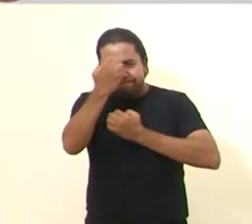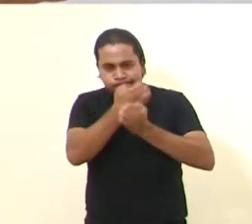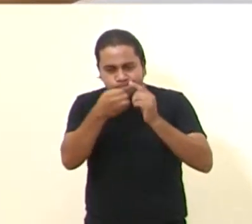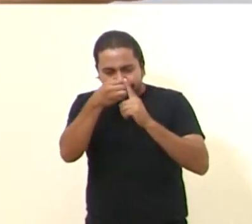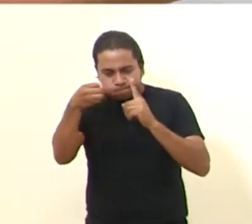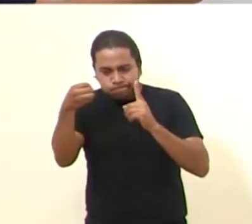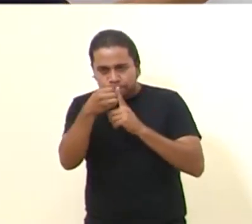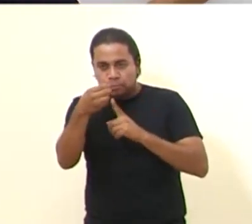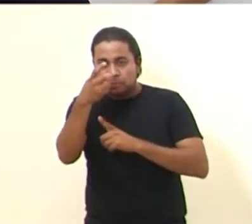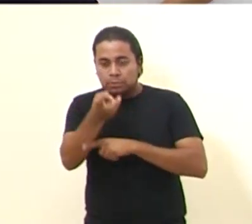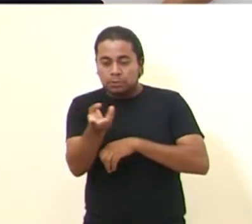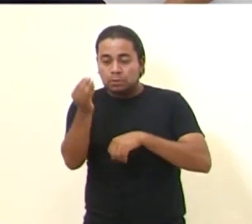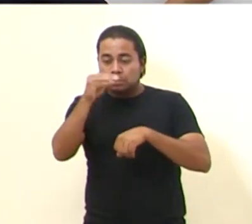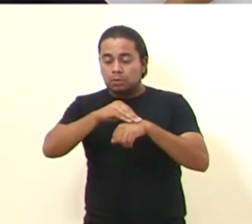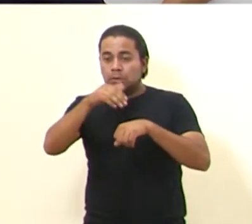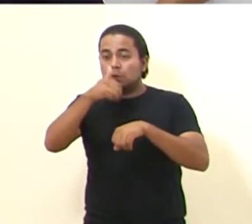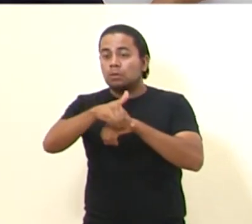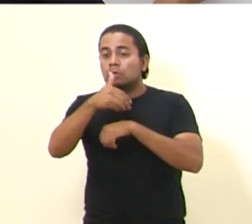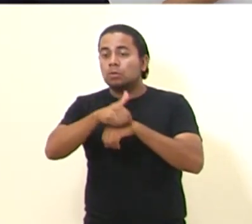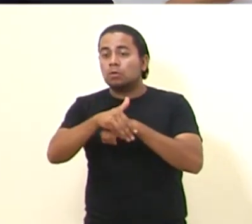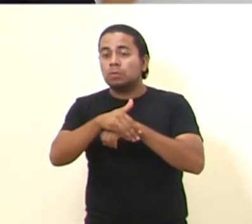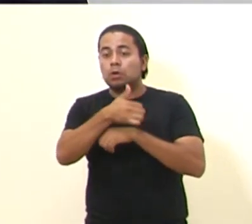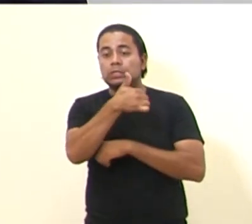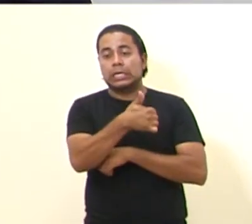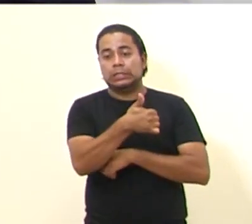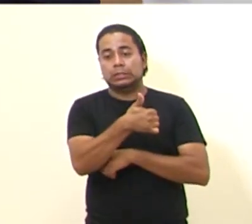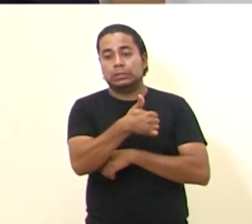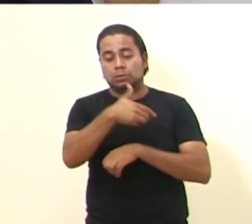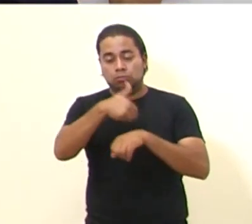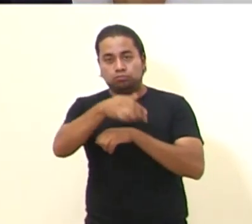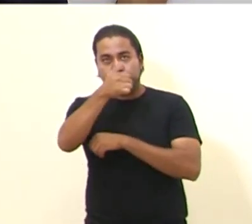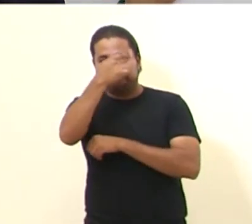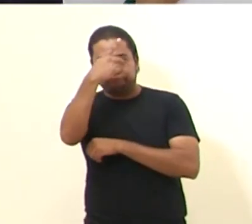Este es el paso número 6.